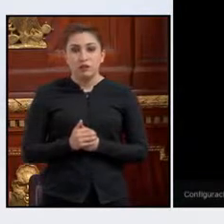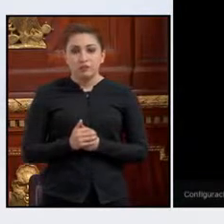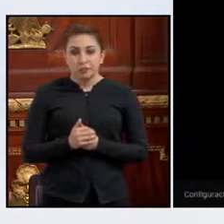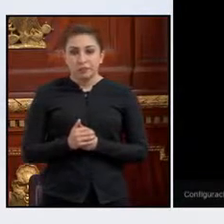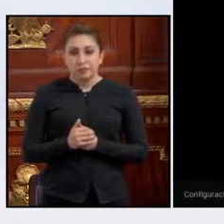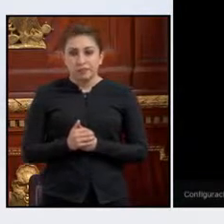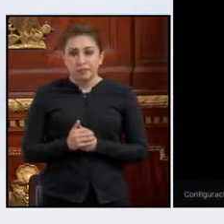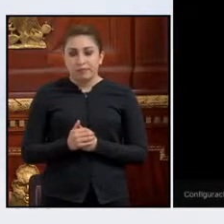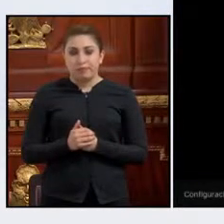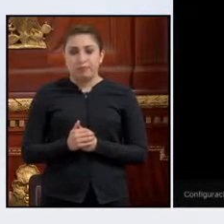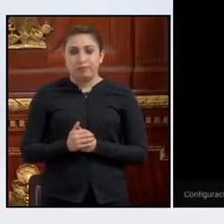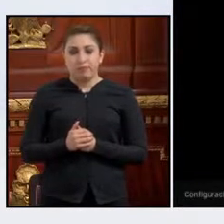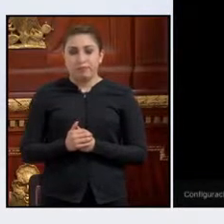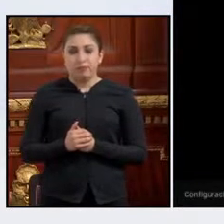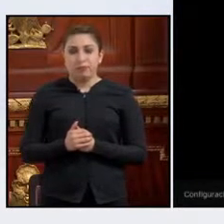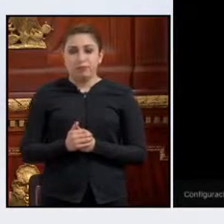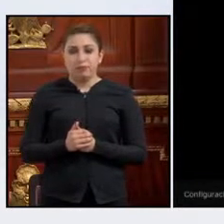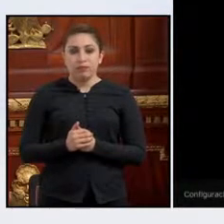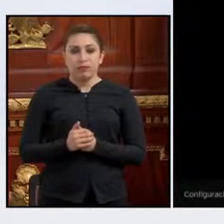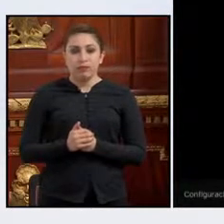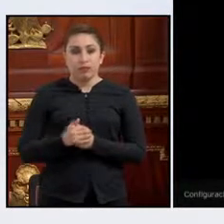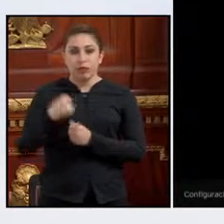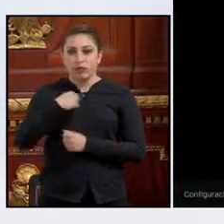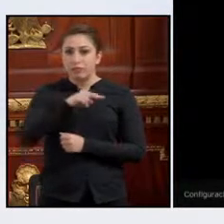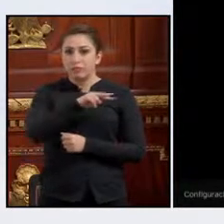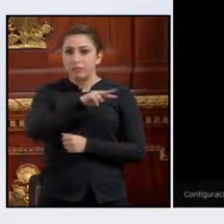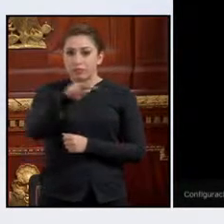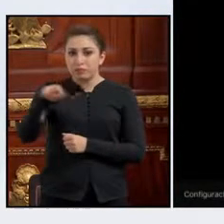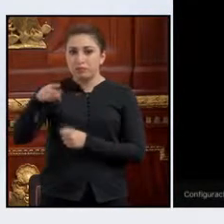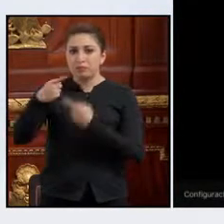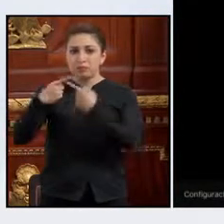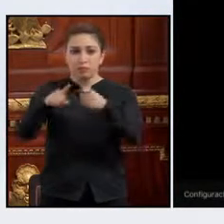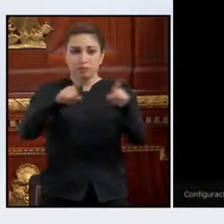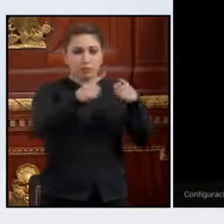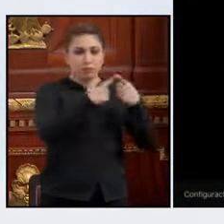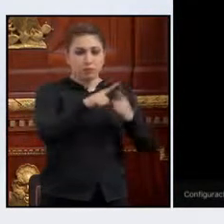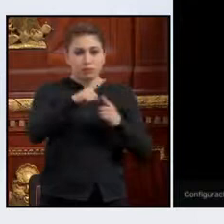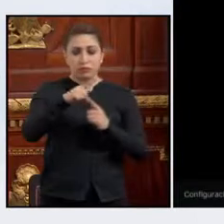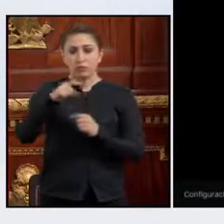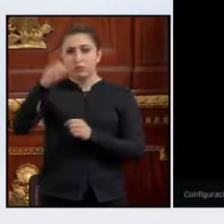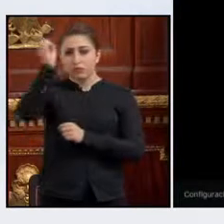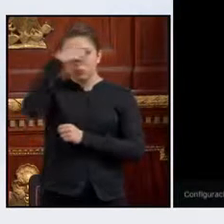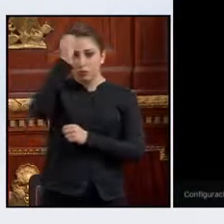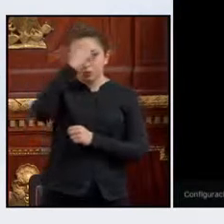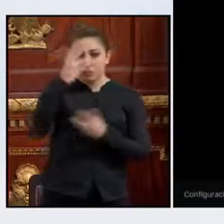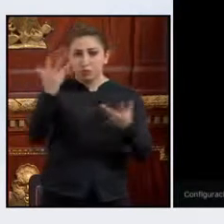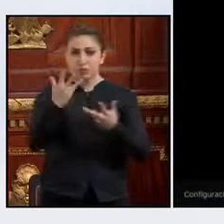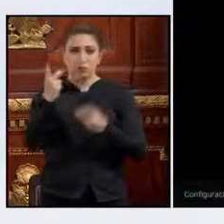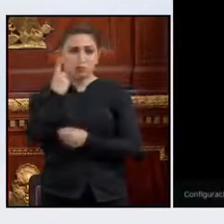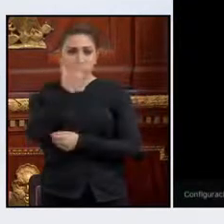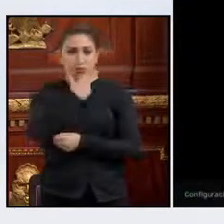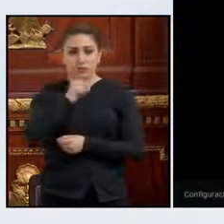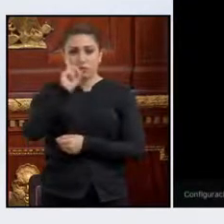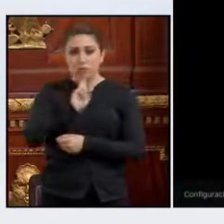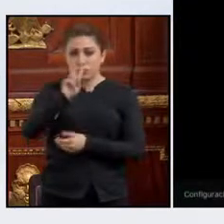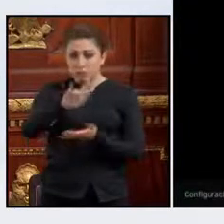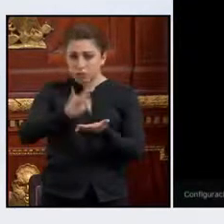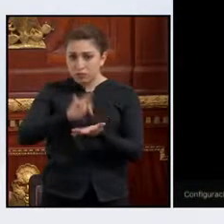los comentarios de todas las diputadas y diputados de las Comisiones Unidas de Normatividad y de Justicia,